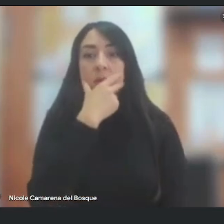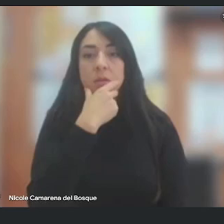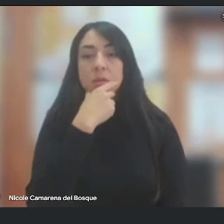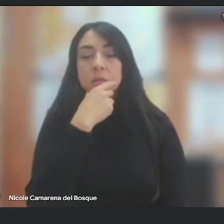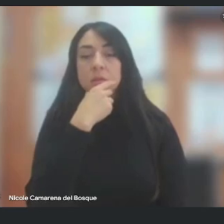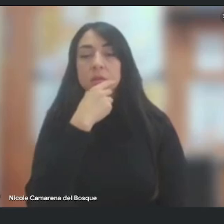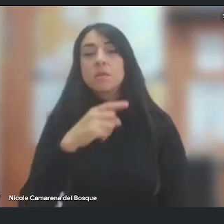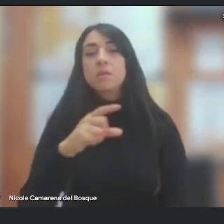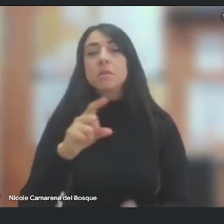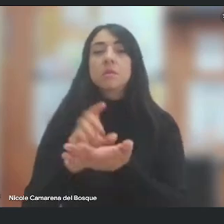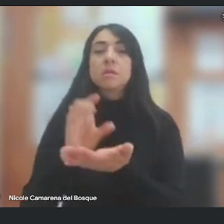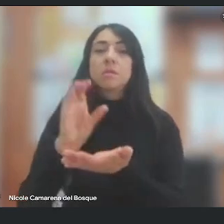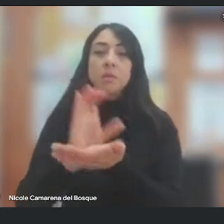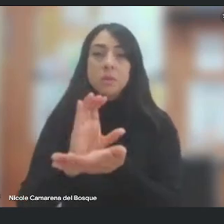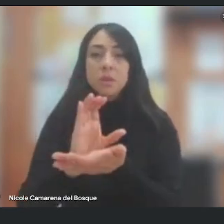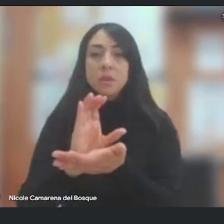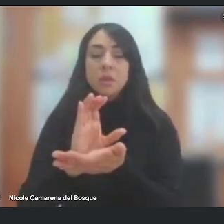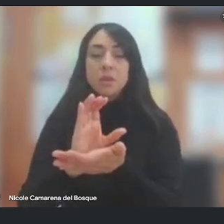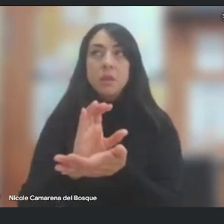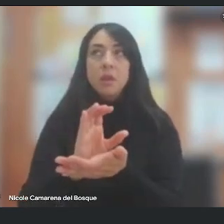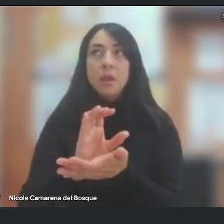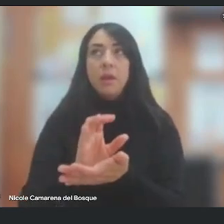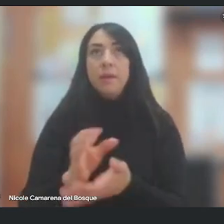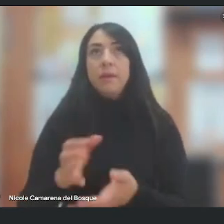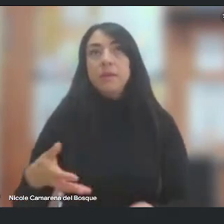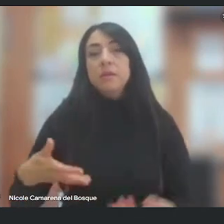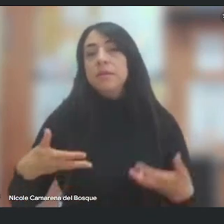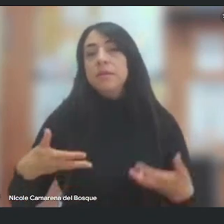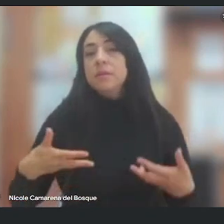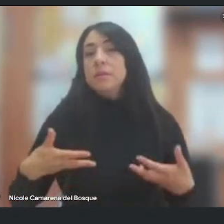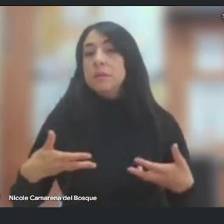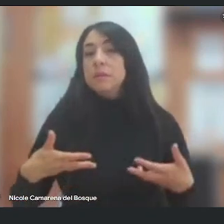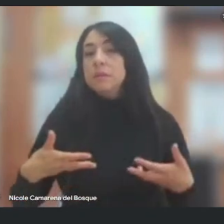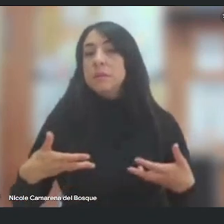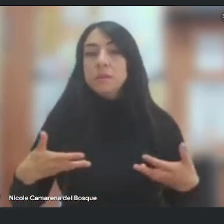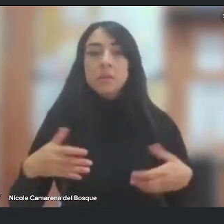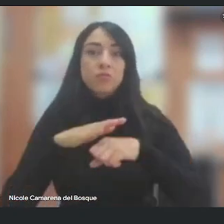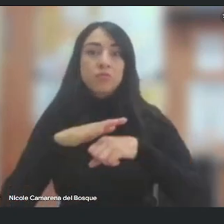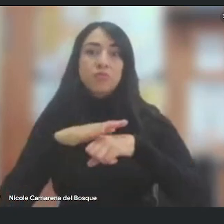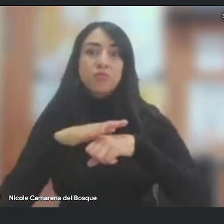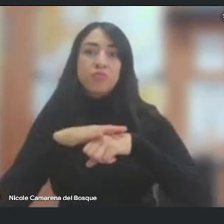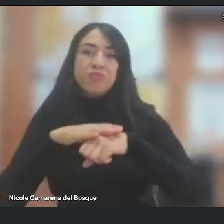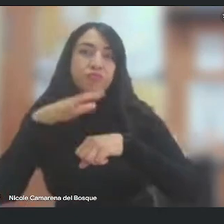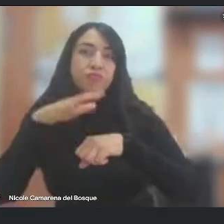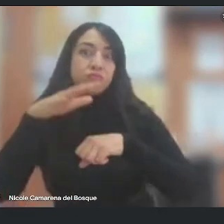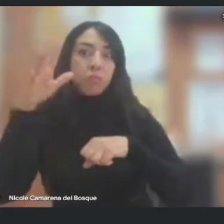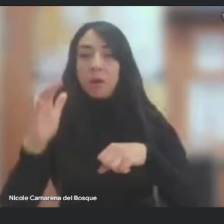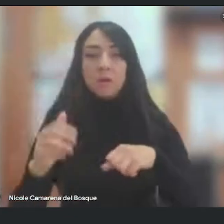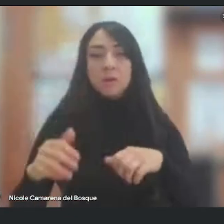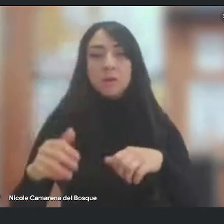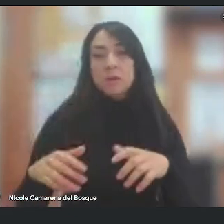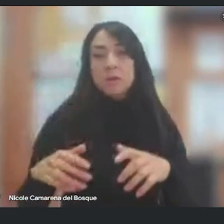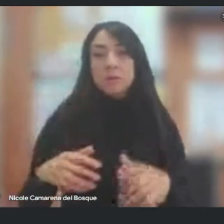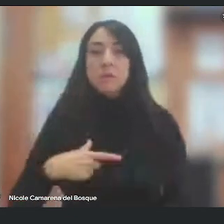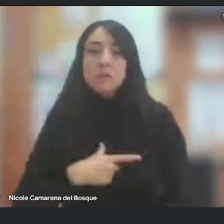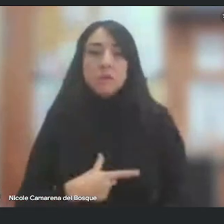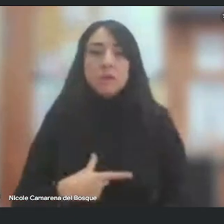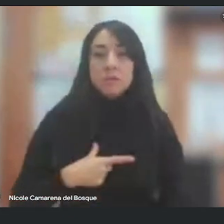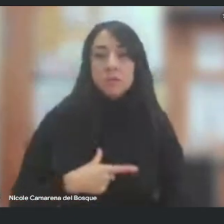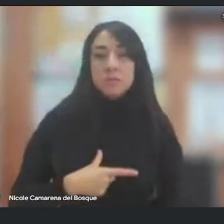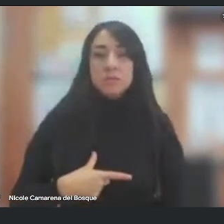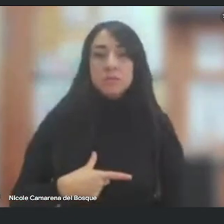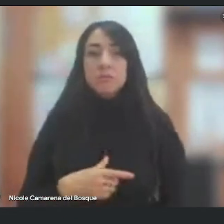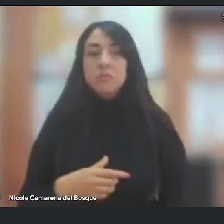con discapacidad, quienes son asexuadas. La realidad, debido a que los estereotipos